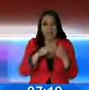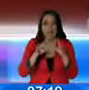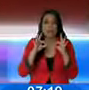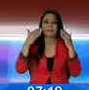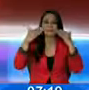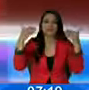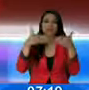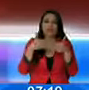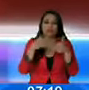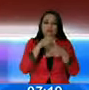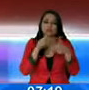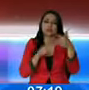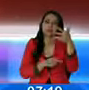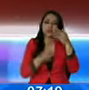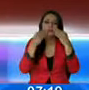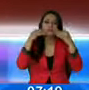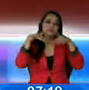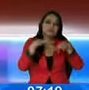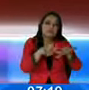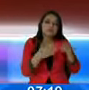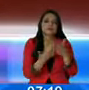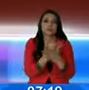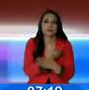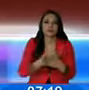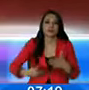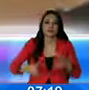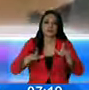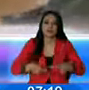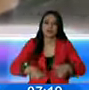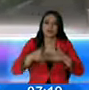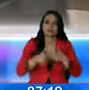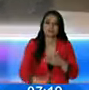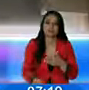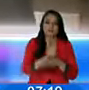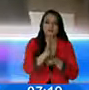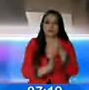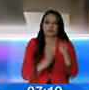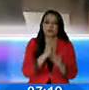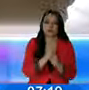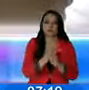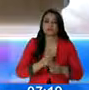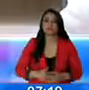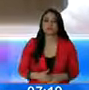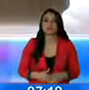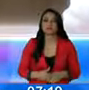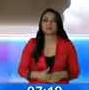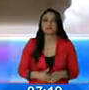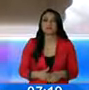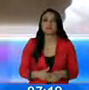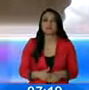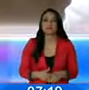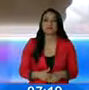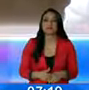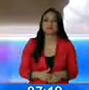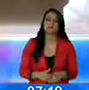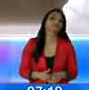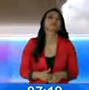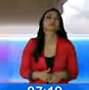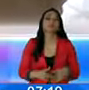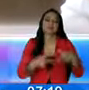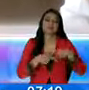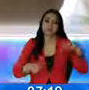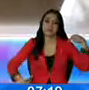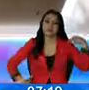Jesús, para que bendigan el nuevo periodo presidencial, según afirman. En la elaboración de la